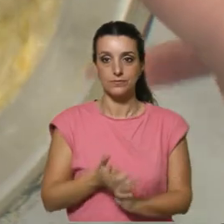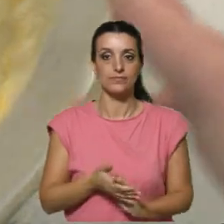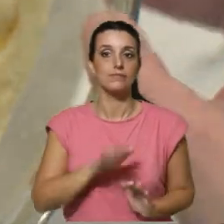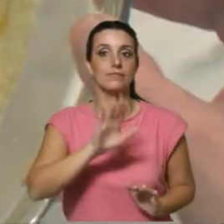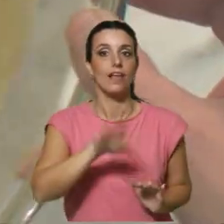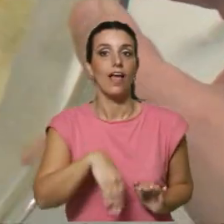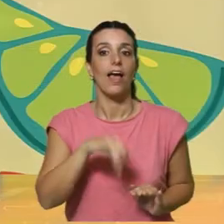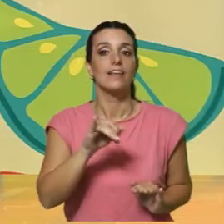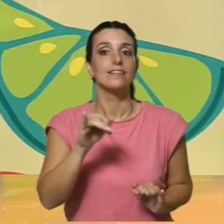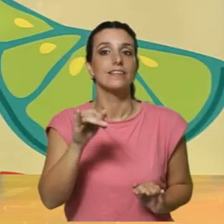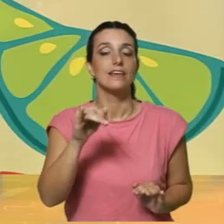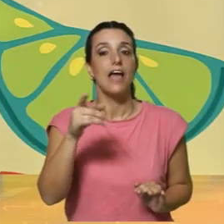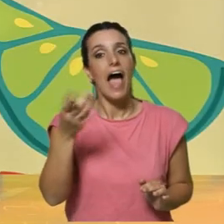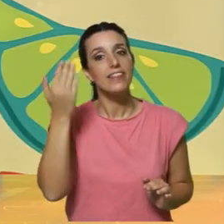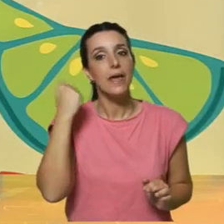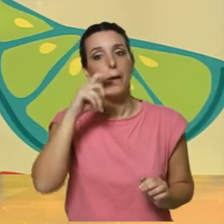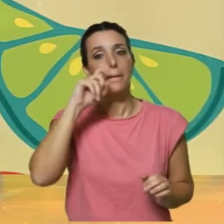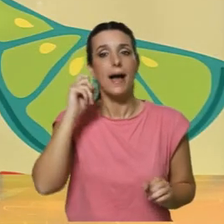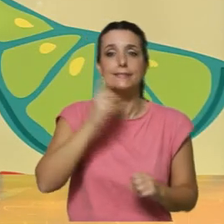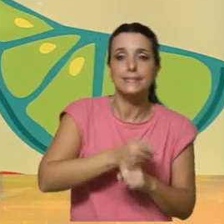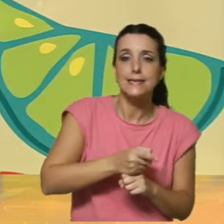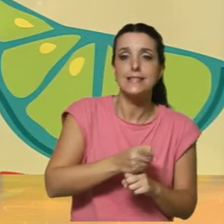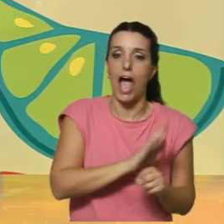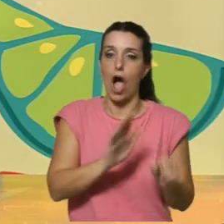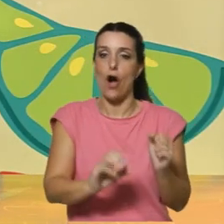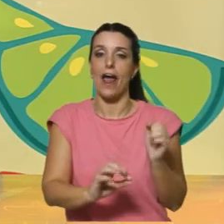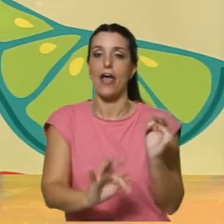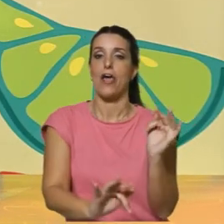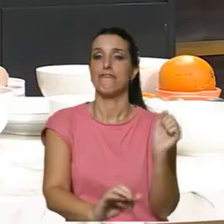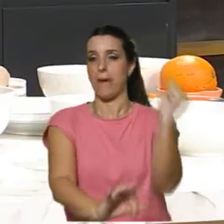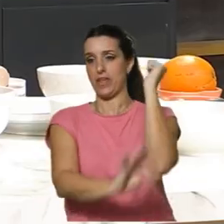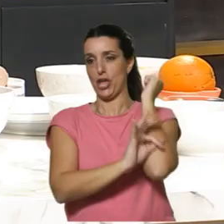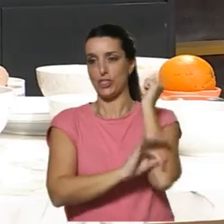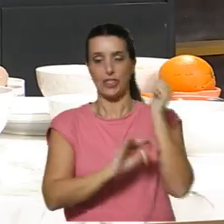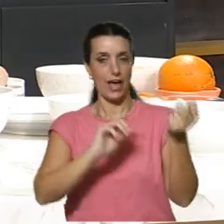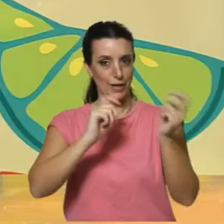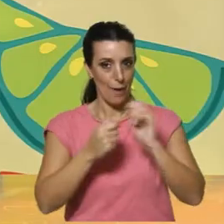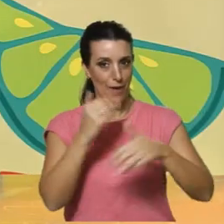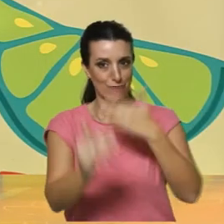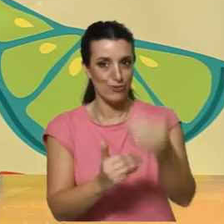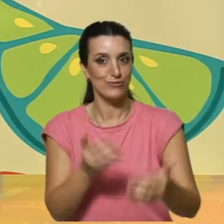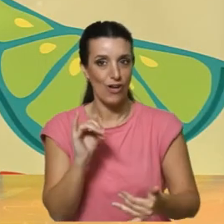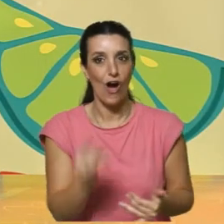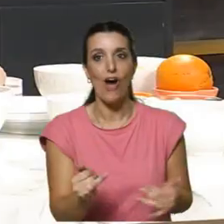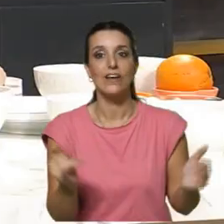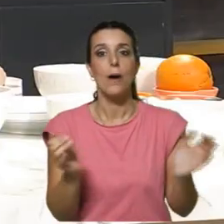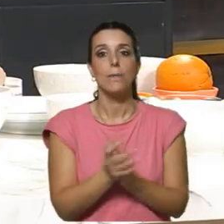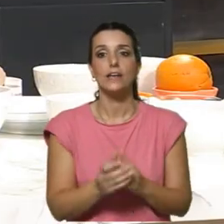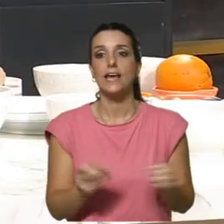95, 96. Pasó de ser machista, feminista, además ha cambiado. Ha ido, claro. Bueno, ¿no? Vamos evolucionando, ¿no? Claro, ha ido.